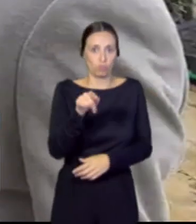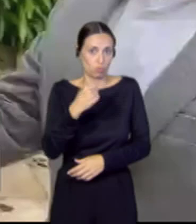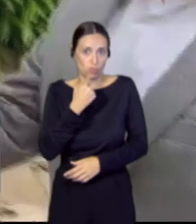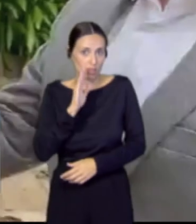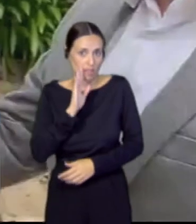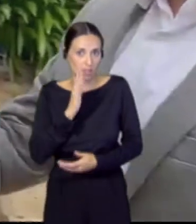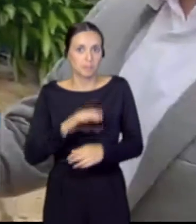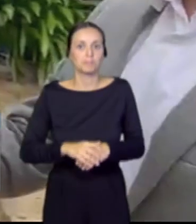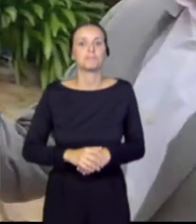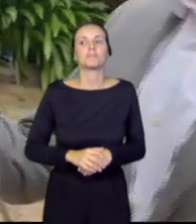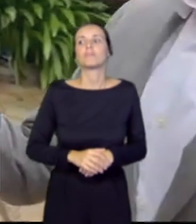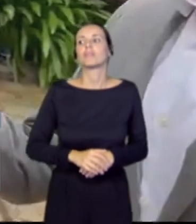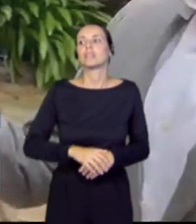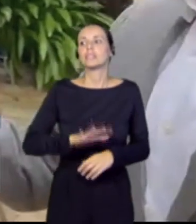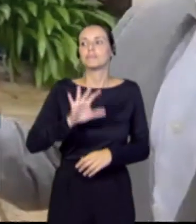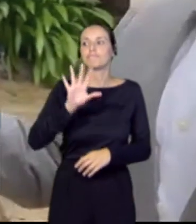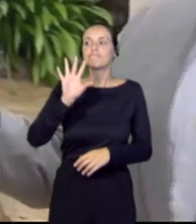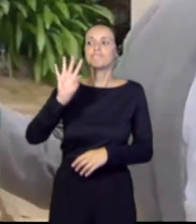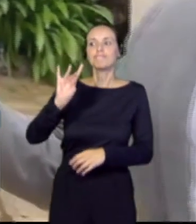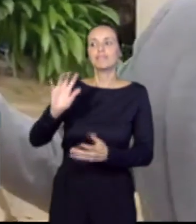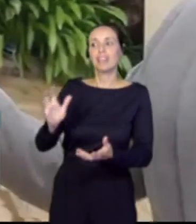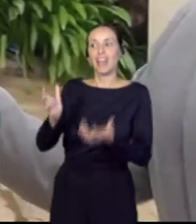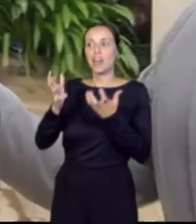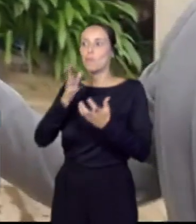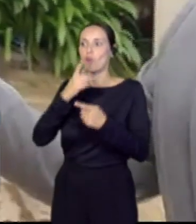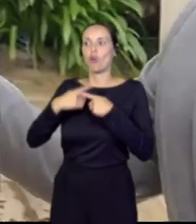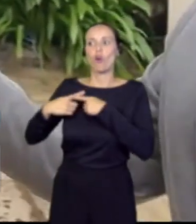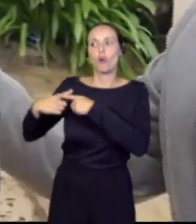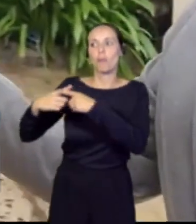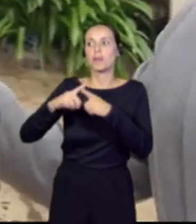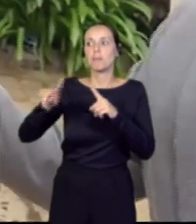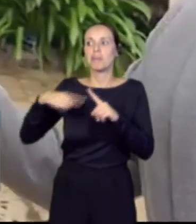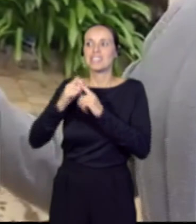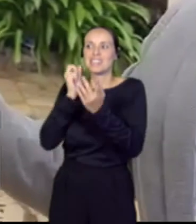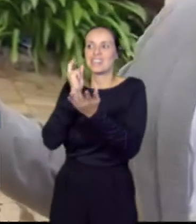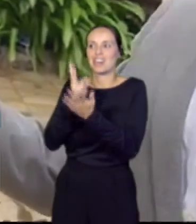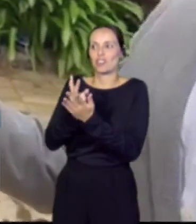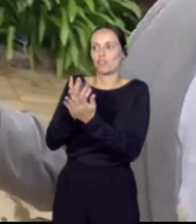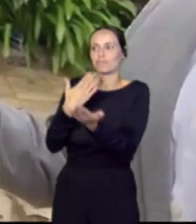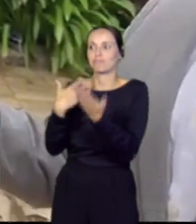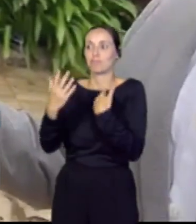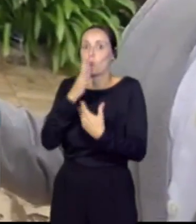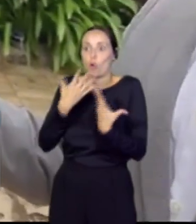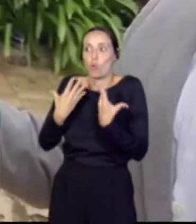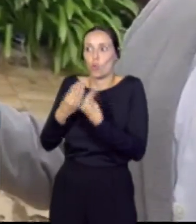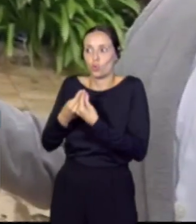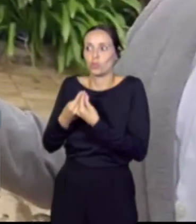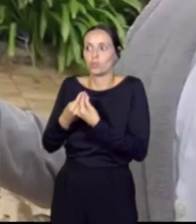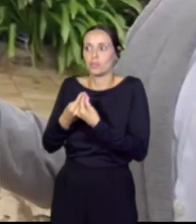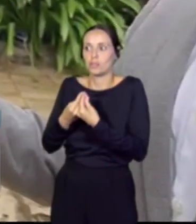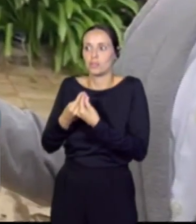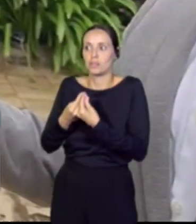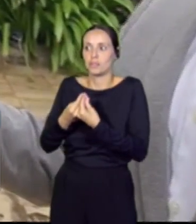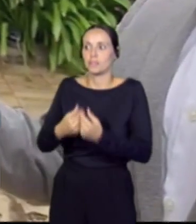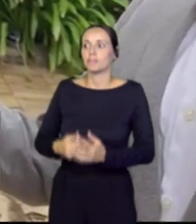Sí, ganamos porque compartimos y desafiamos todos los entornos, al final lo buscamos juntos, ¿no? Y